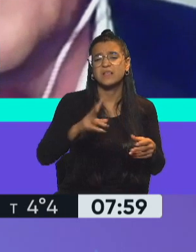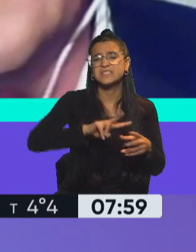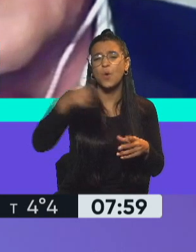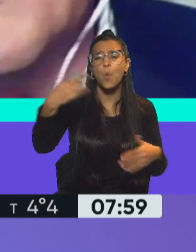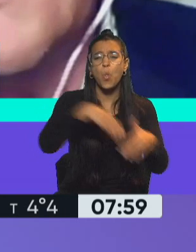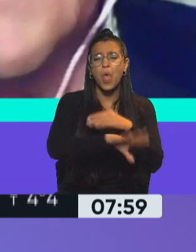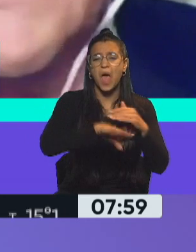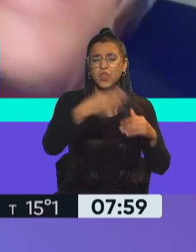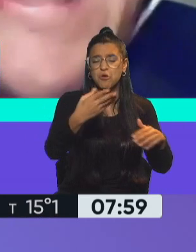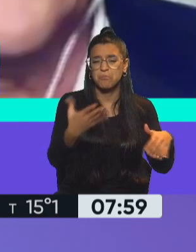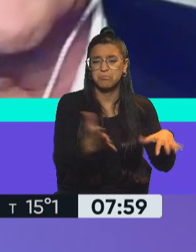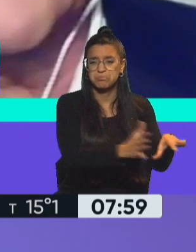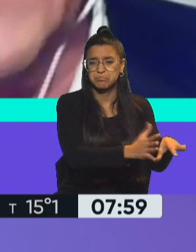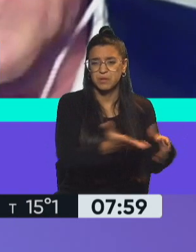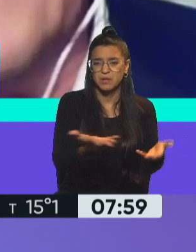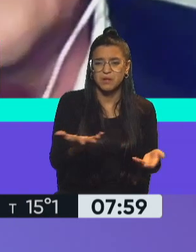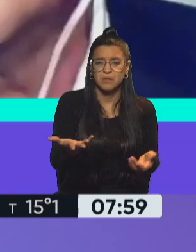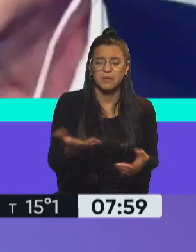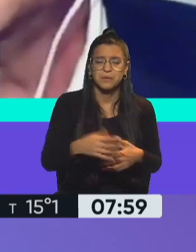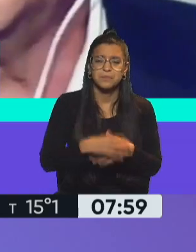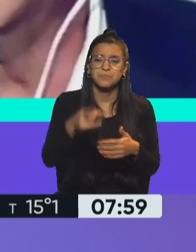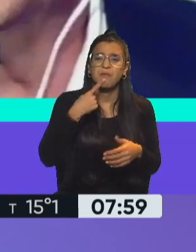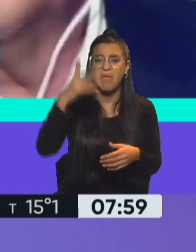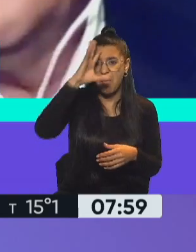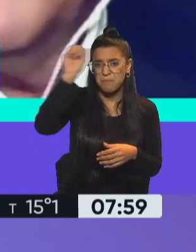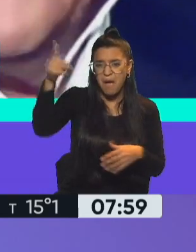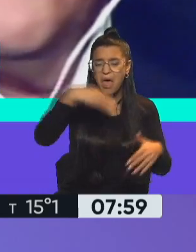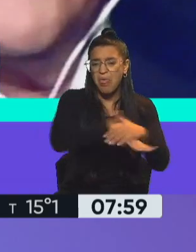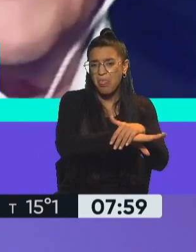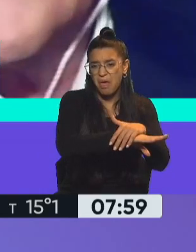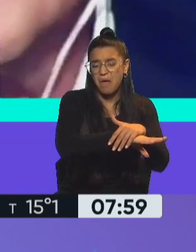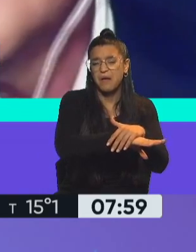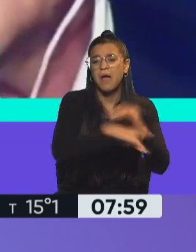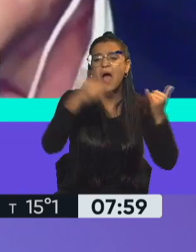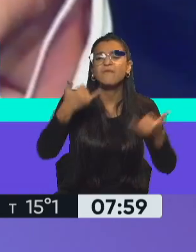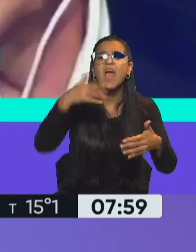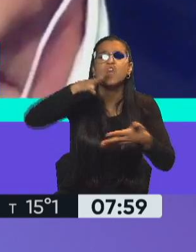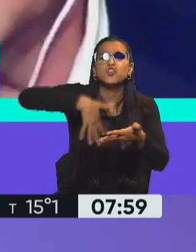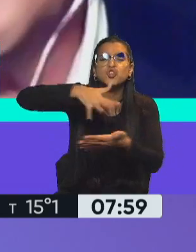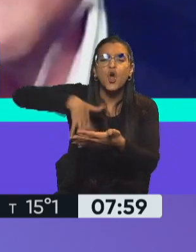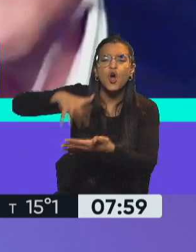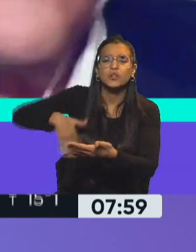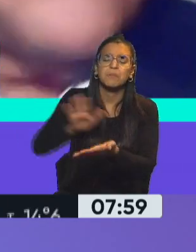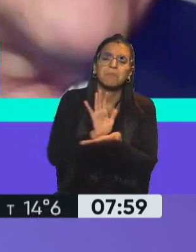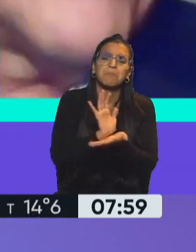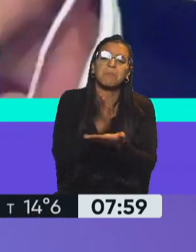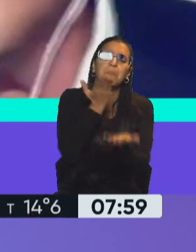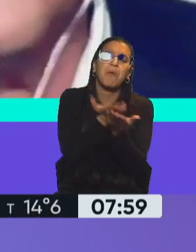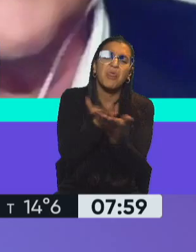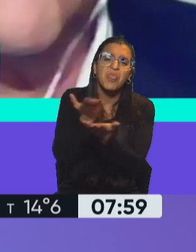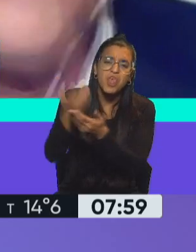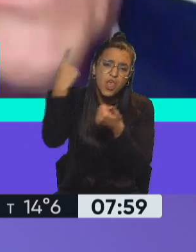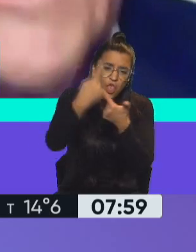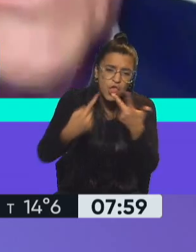secundario, lateral casi diría, de la embajada, donde había notas de solicitud,